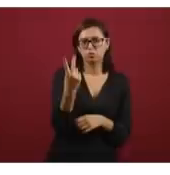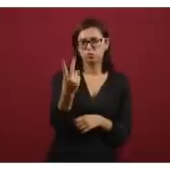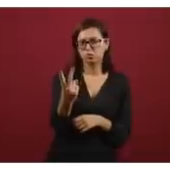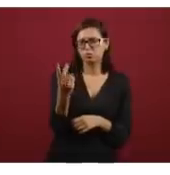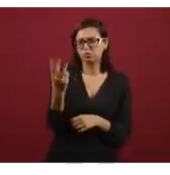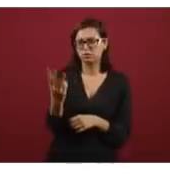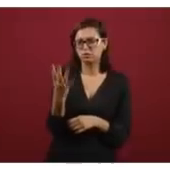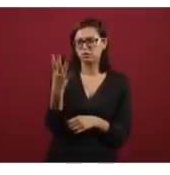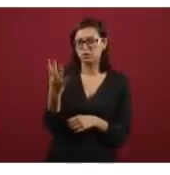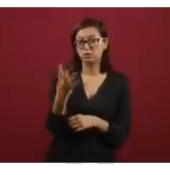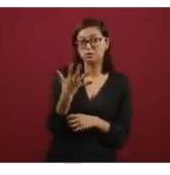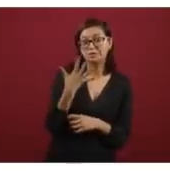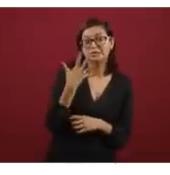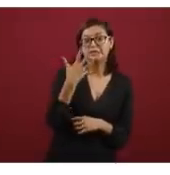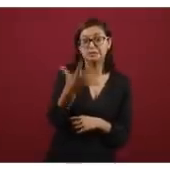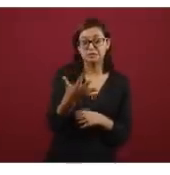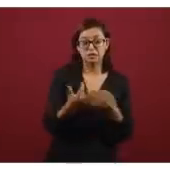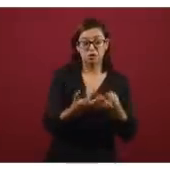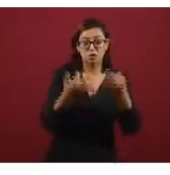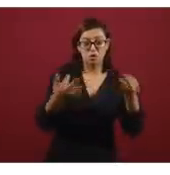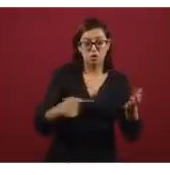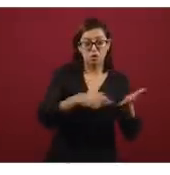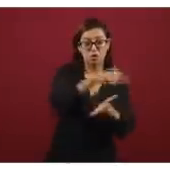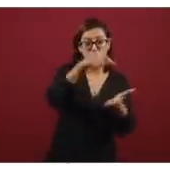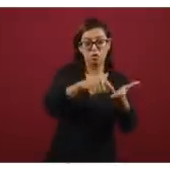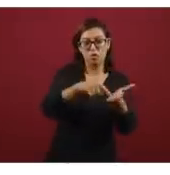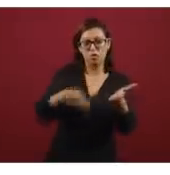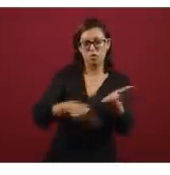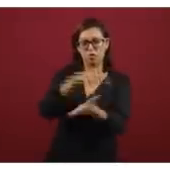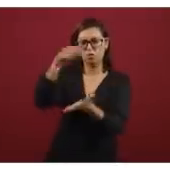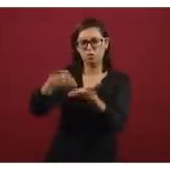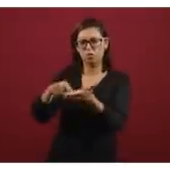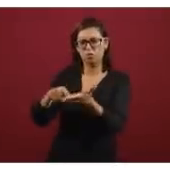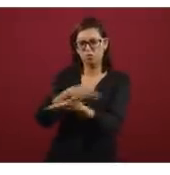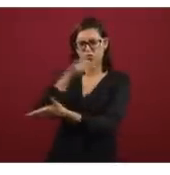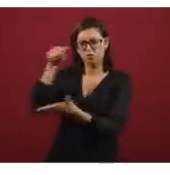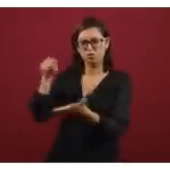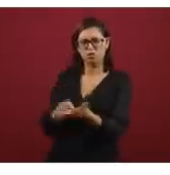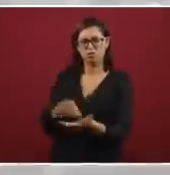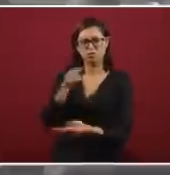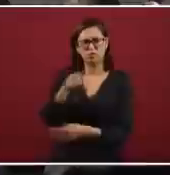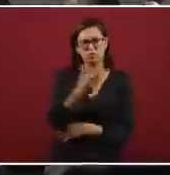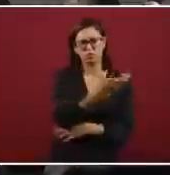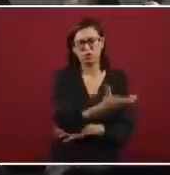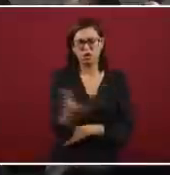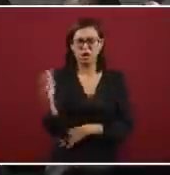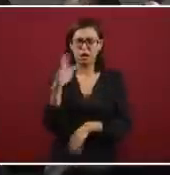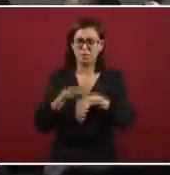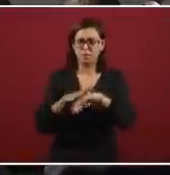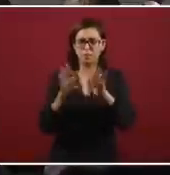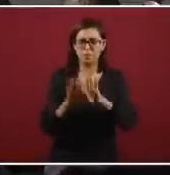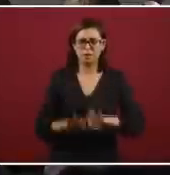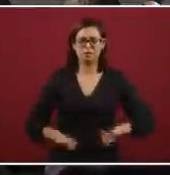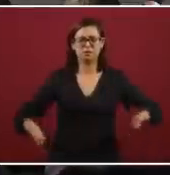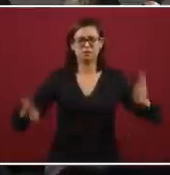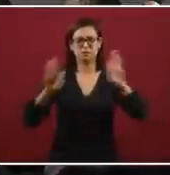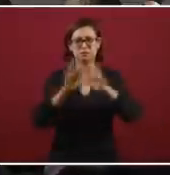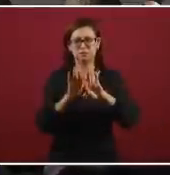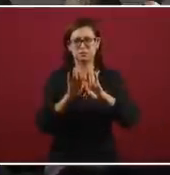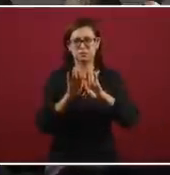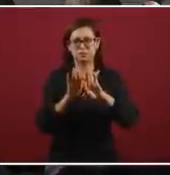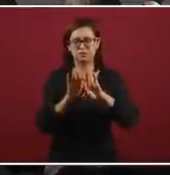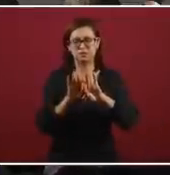tres, cuatro, cinco van a entrar de Isachi en diciembre, que es el pozo, es el campo más importante de